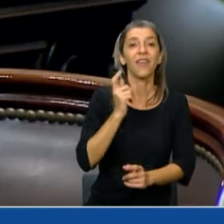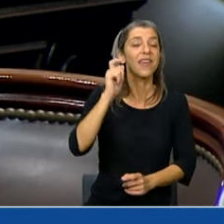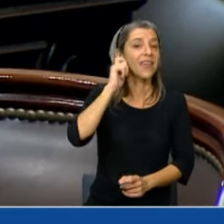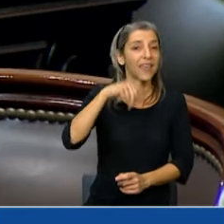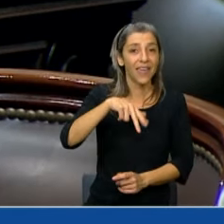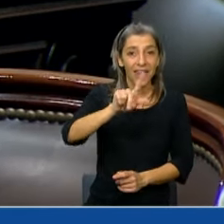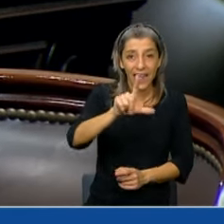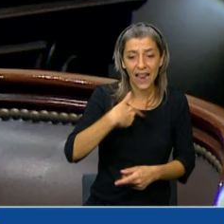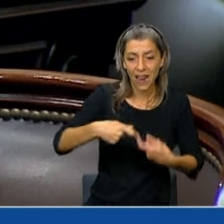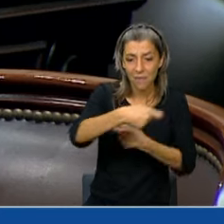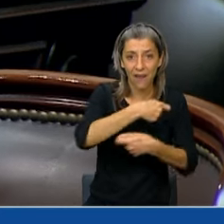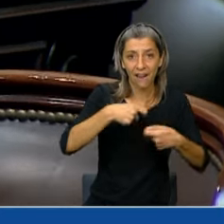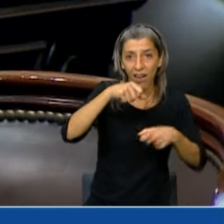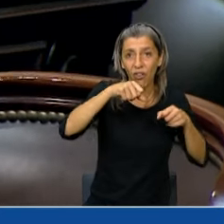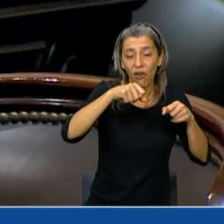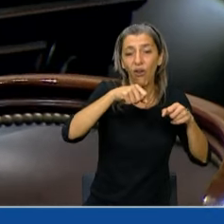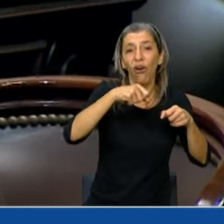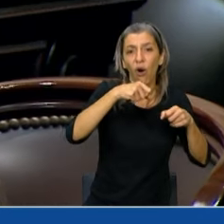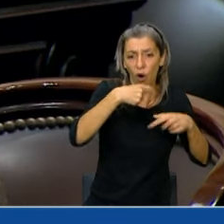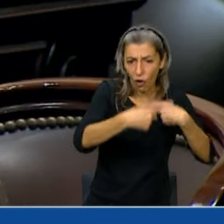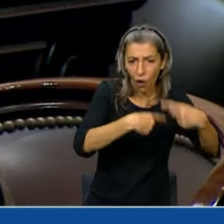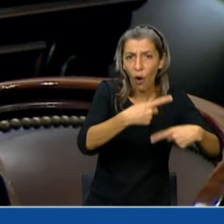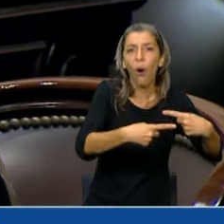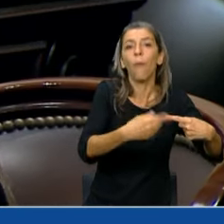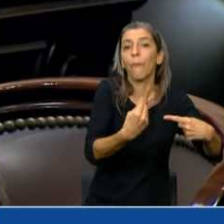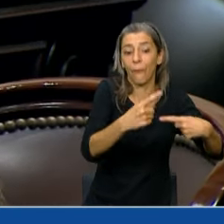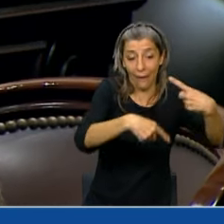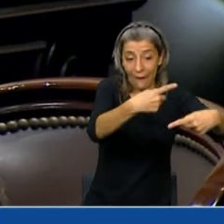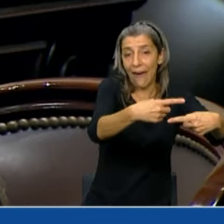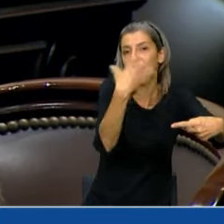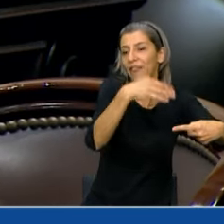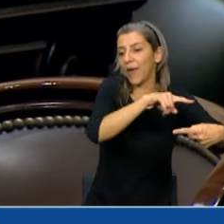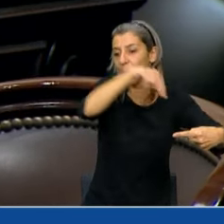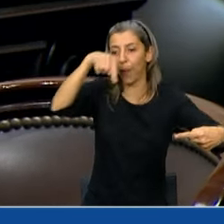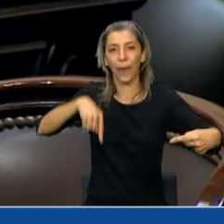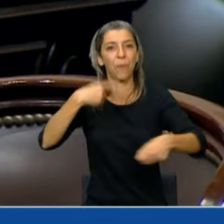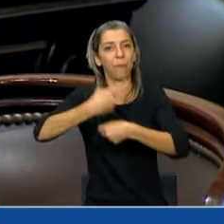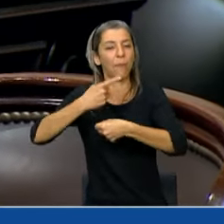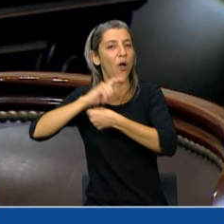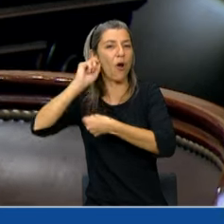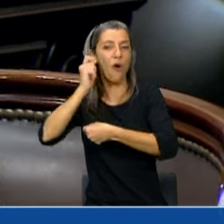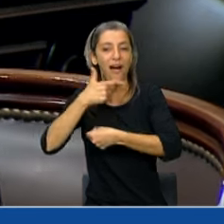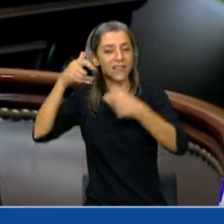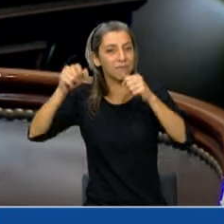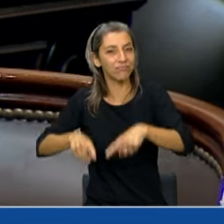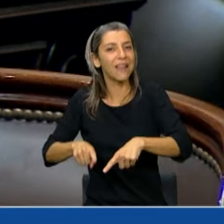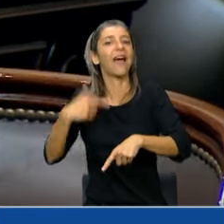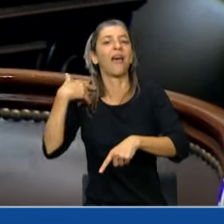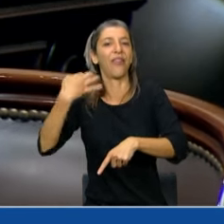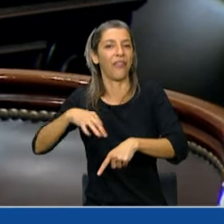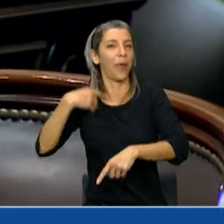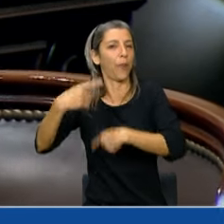vez no hay una definición del mercado local esta falta de certidumbre Se observa en que solo un